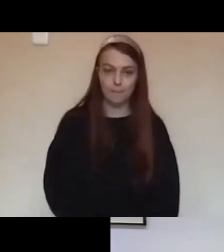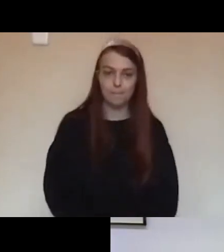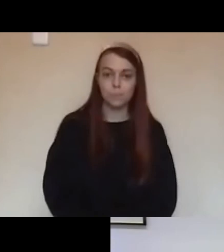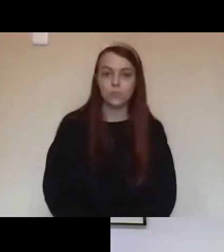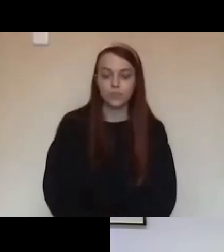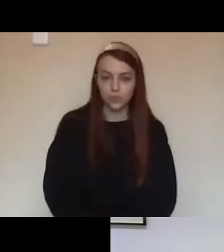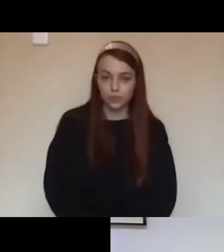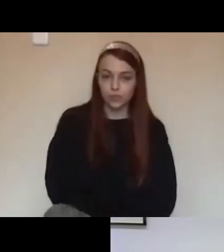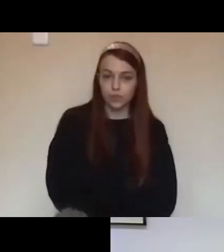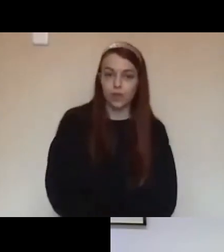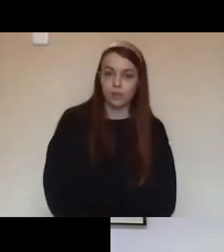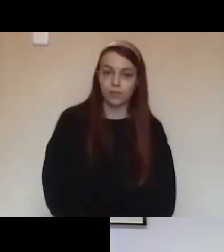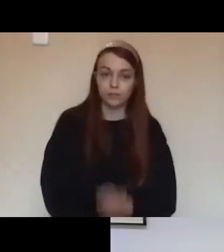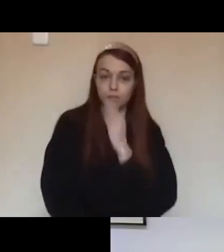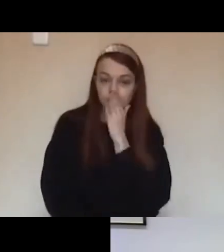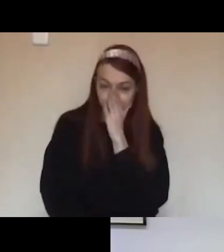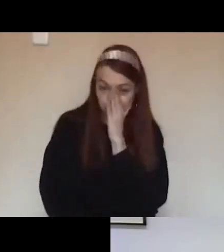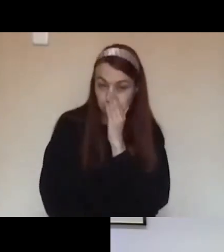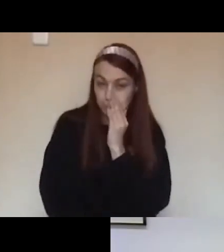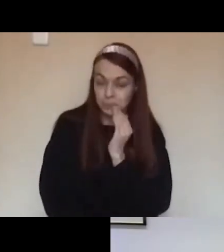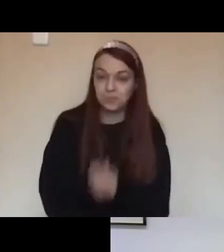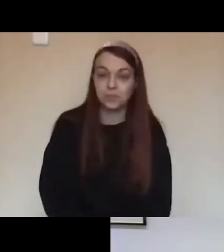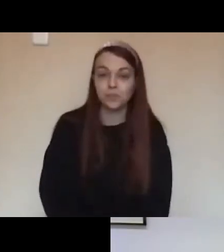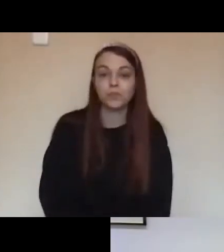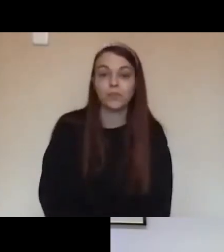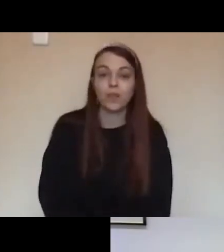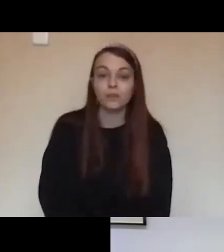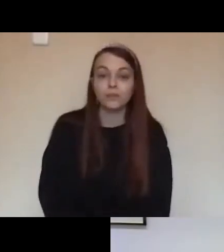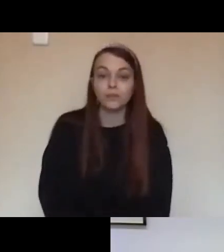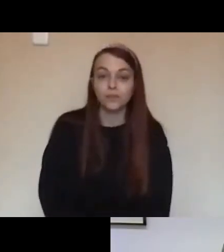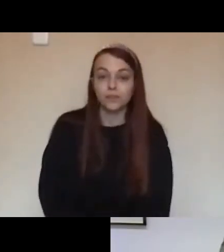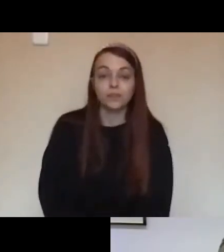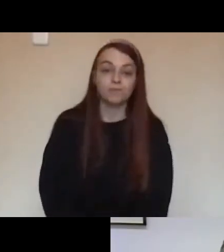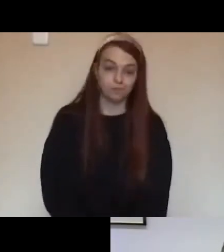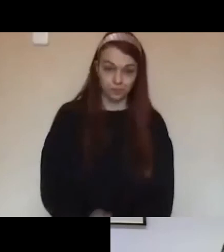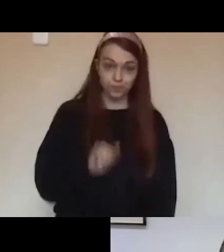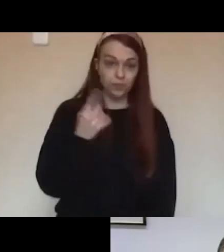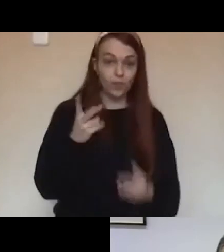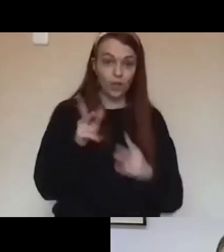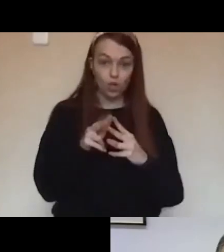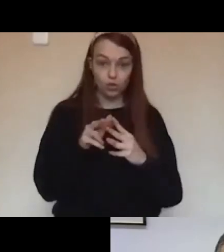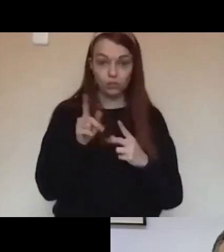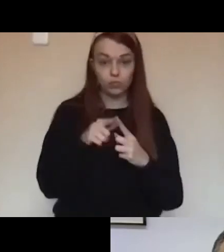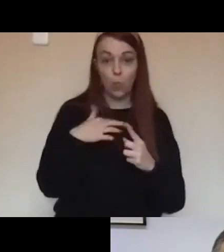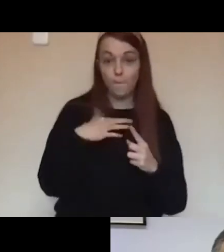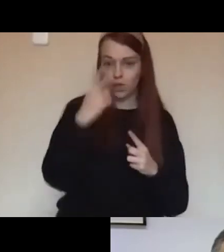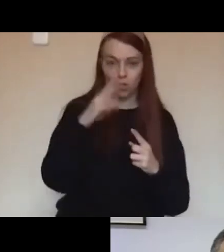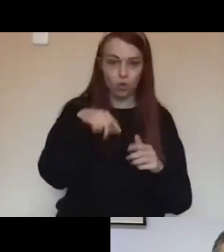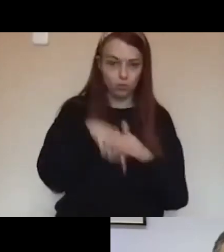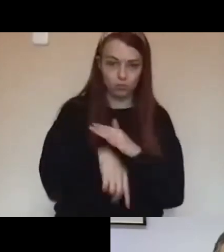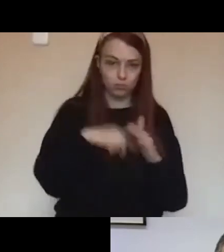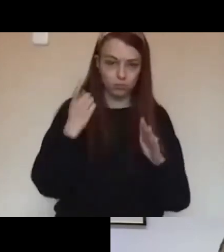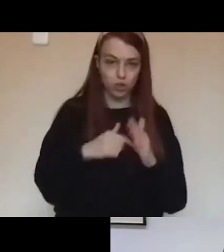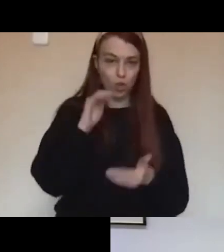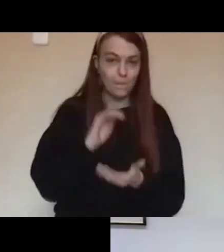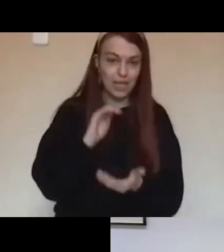Total, bueno. Bueno, aquí hay dos cuestiones, como decía antes. Tú puedes tener ceguera total de pequeño antes